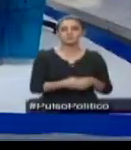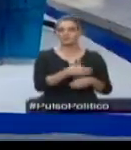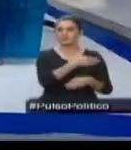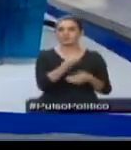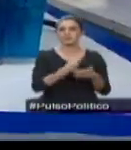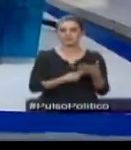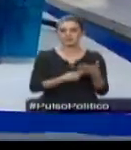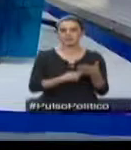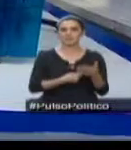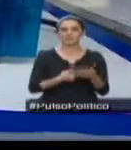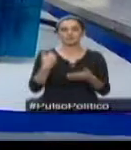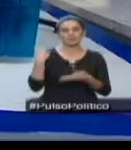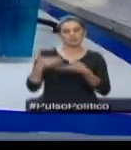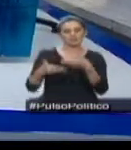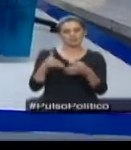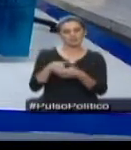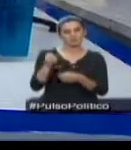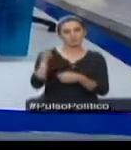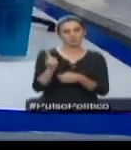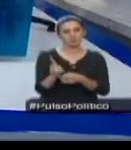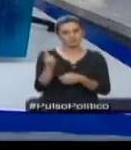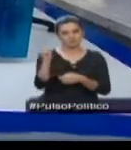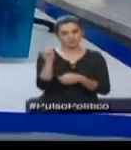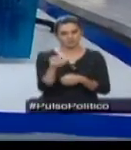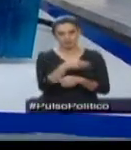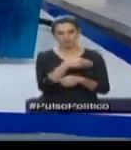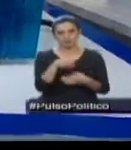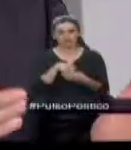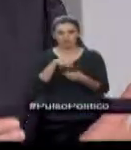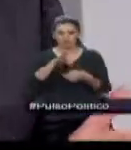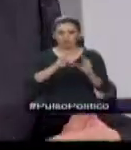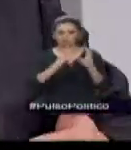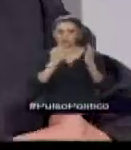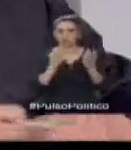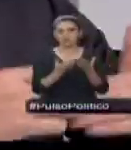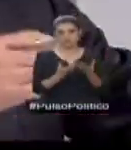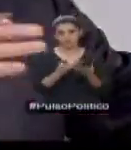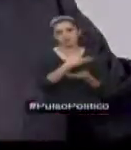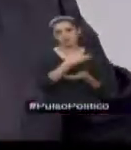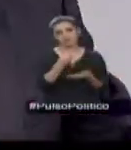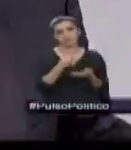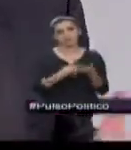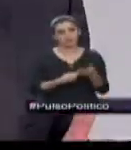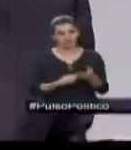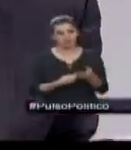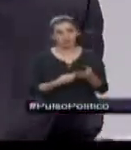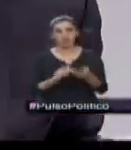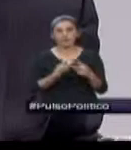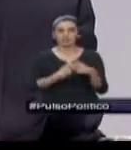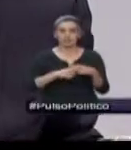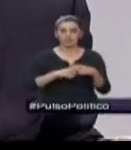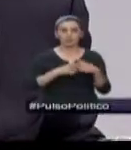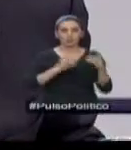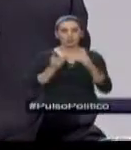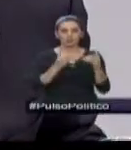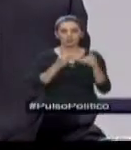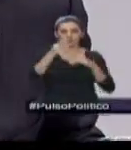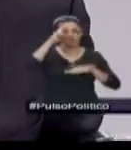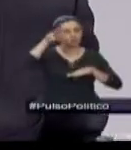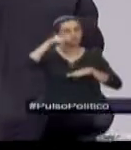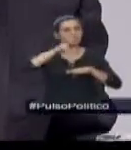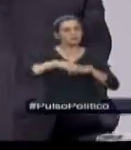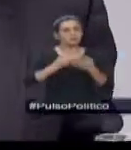que se están tratando en la asamblea nacional de la respectiva comisión lo está tratando y que se ha aprendido emprendido un diálogo nacional al